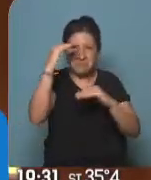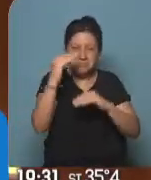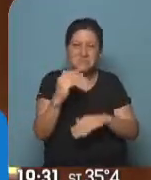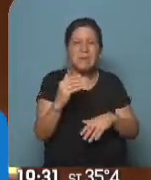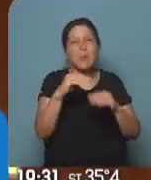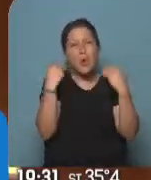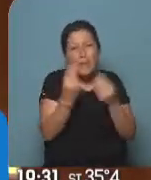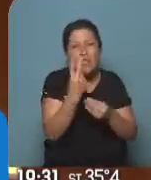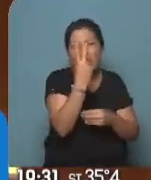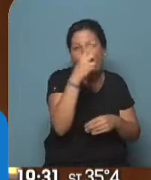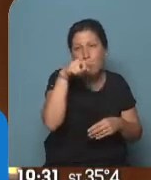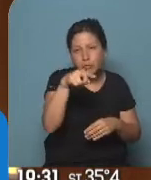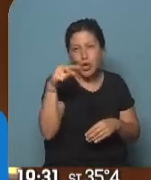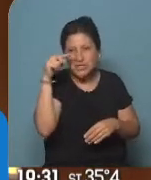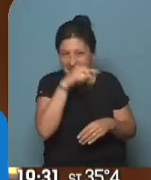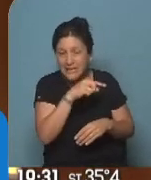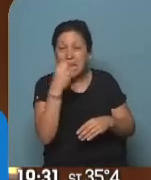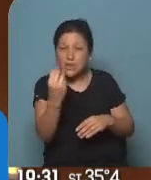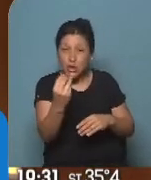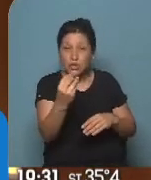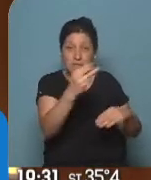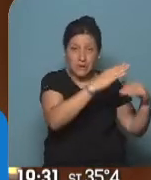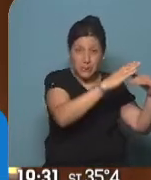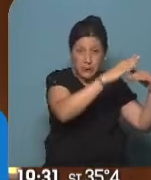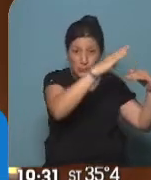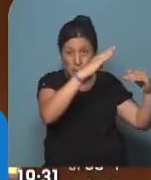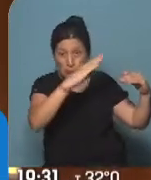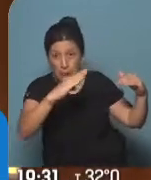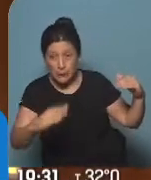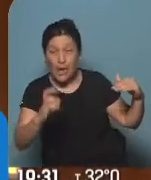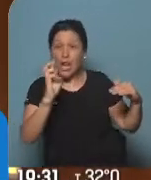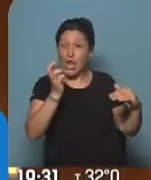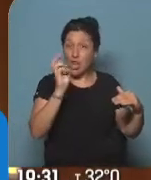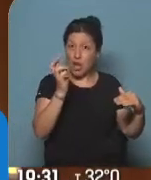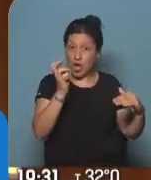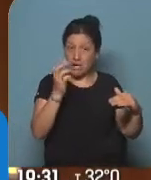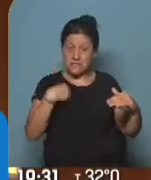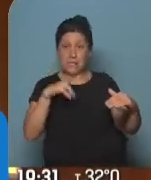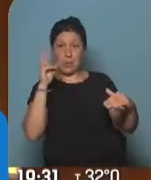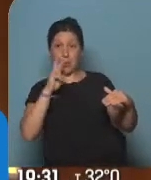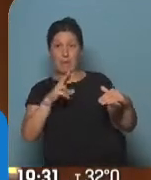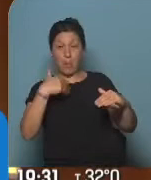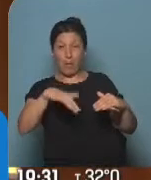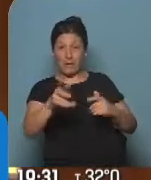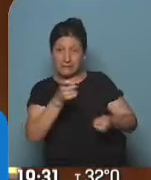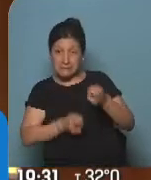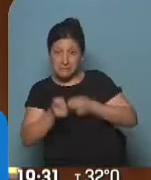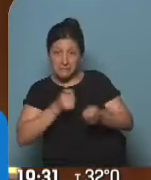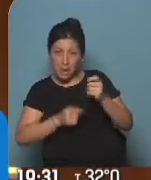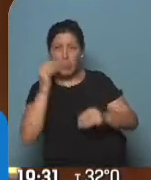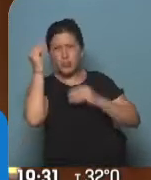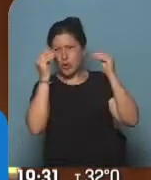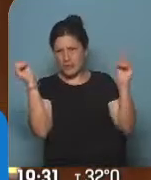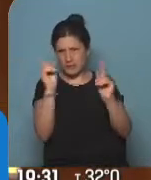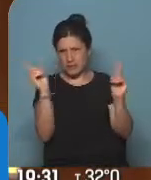2,7. Entonces, el movimiento que tuvo el dólar, si uno lo mira desde el punto de vista del régimen, no es preocupante todavía. Si